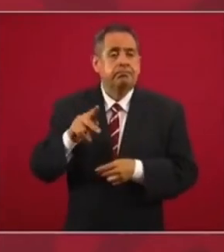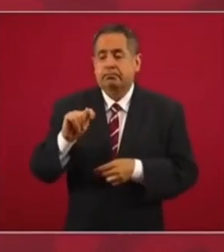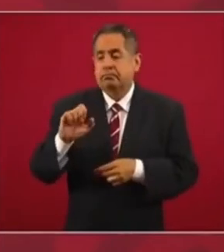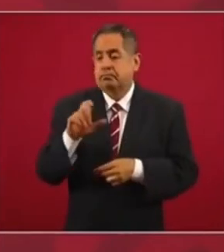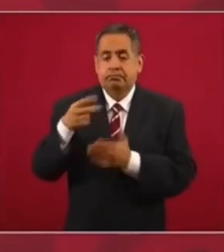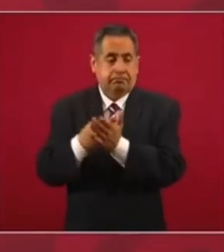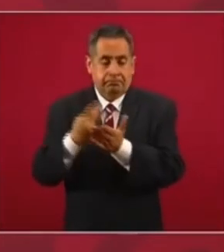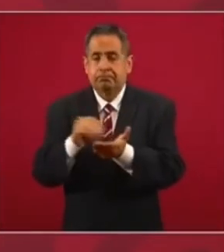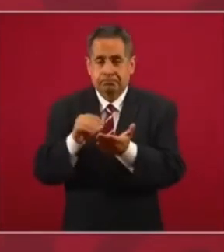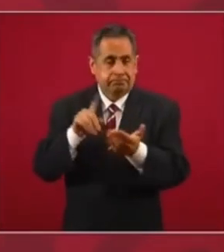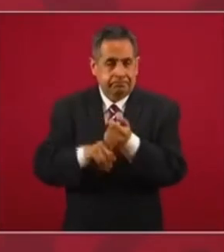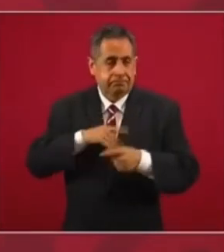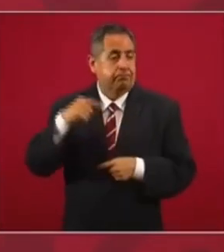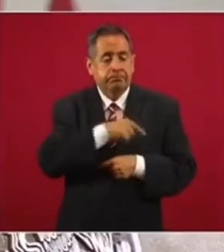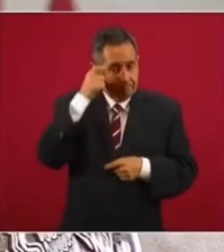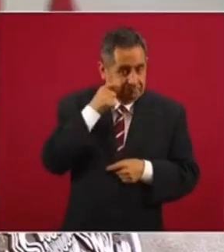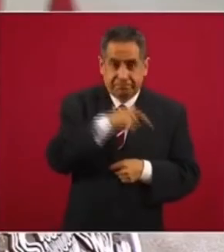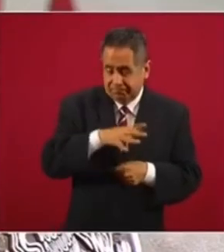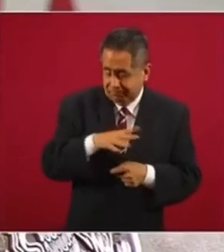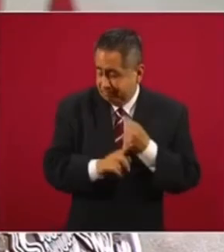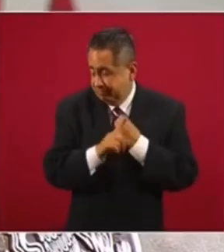en estas minas de Guerrero,